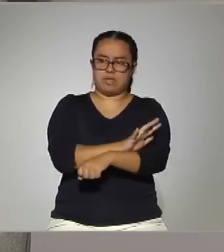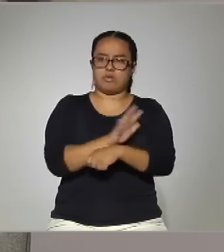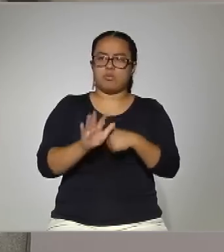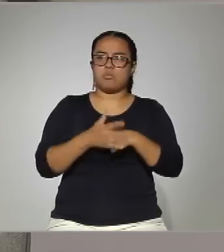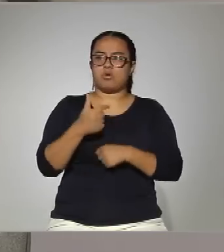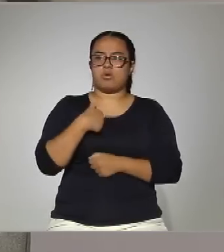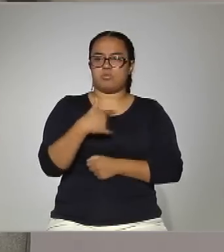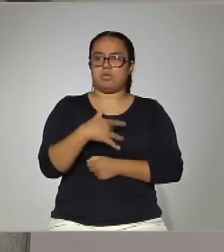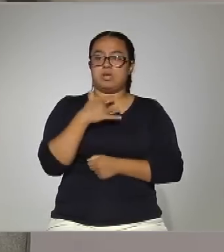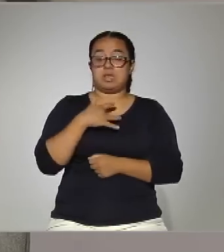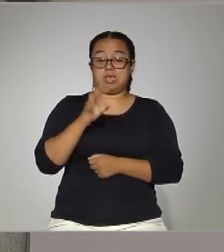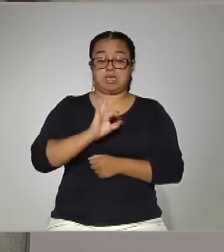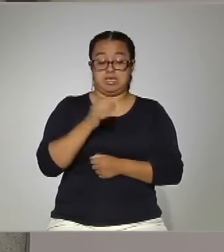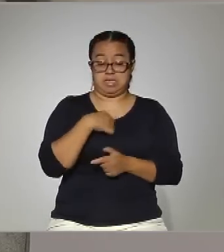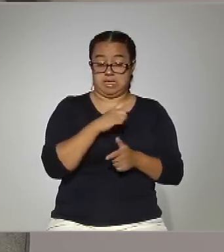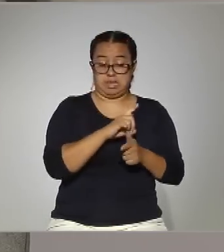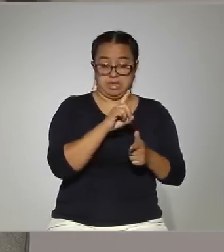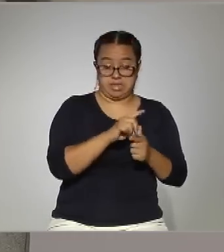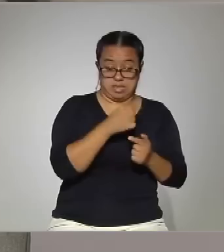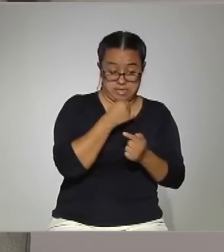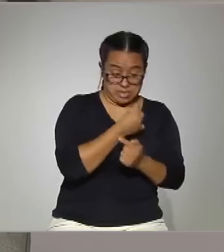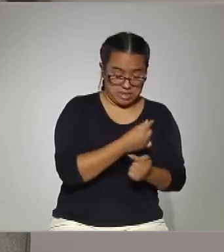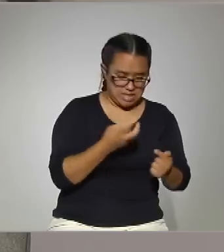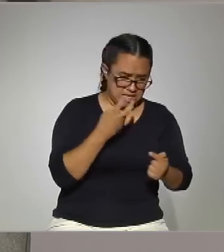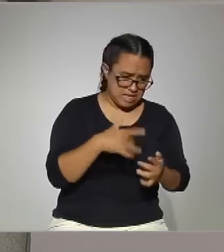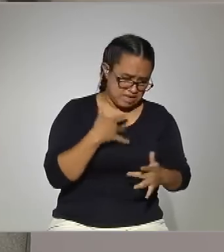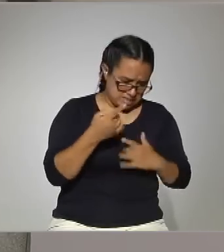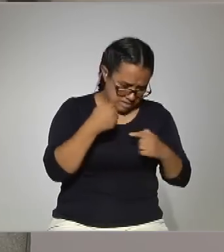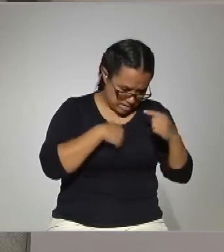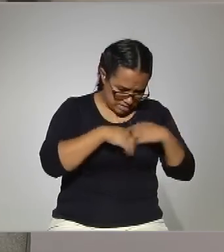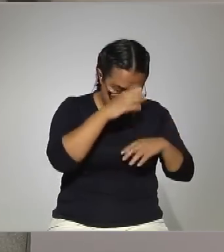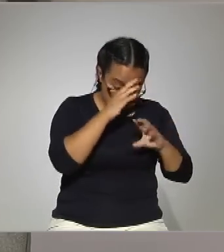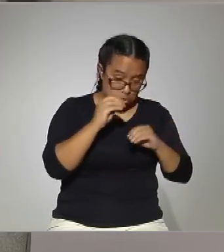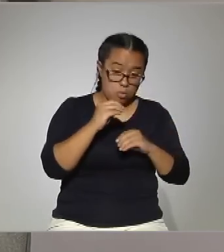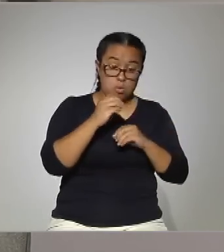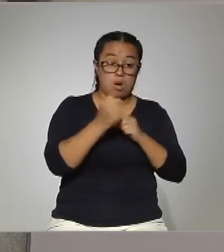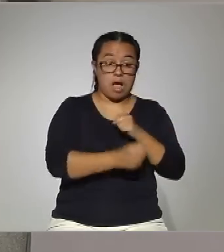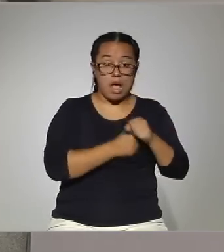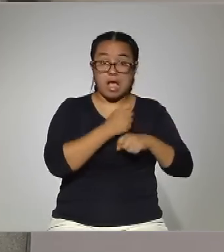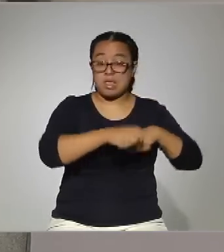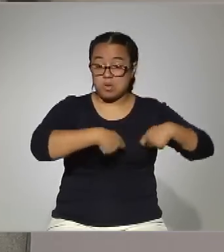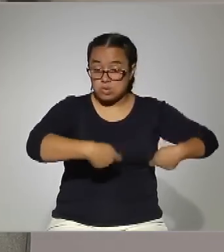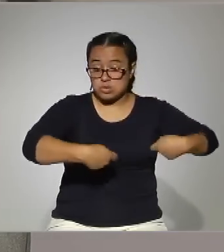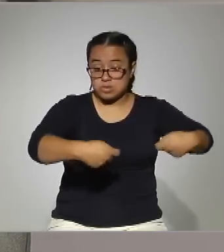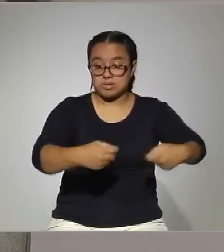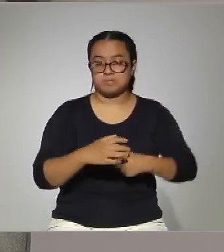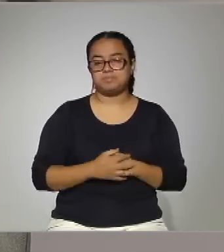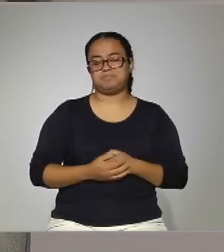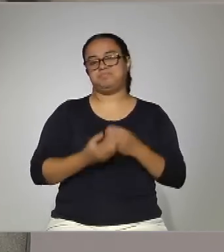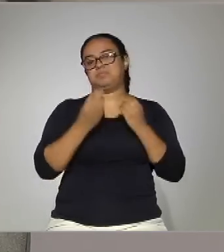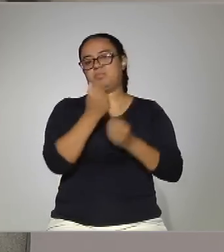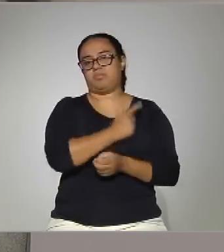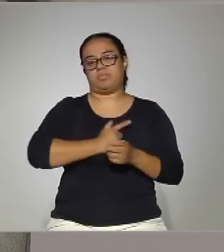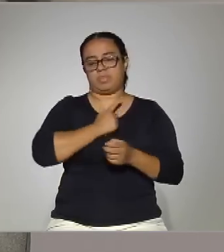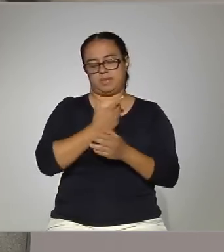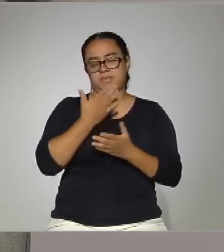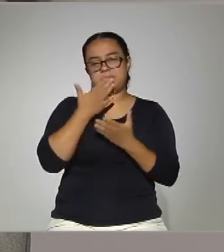tal vez desde niña o inclusive generación tras generación. Lo iremos viendo. Me da muchísimo gusto darles la